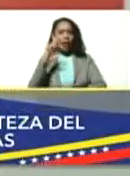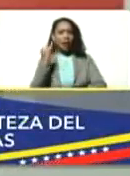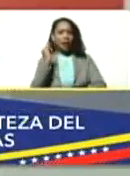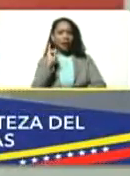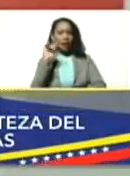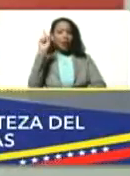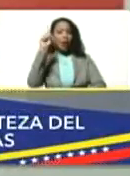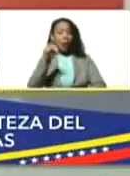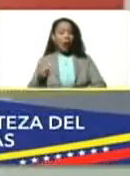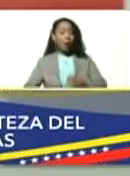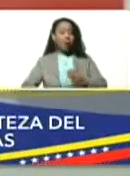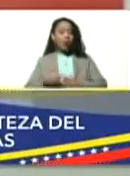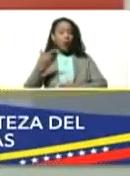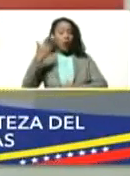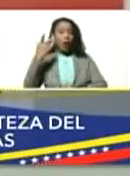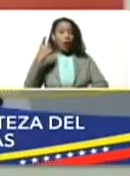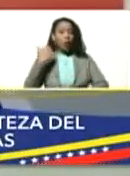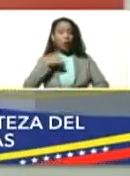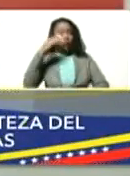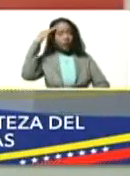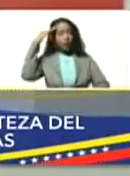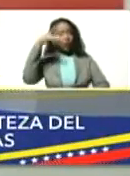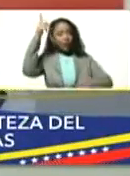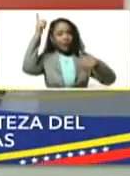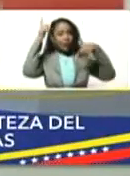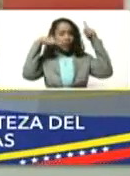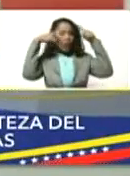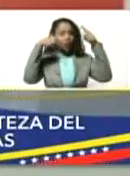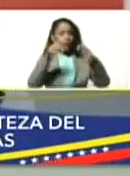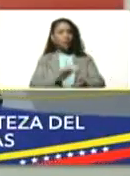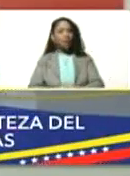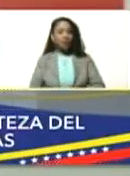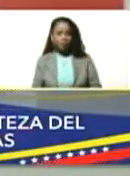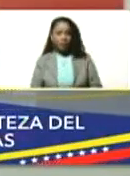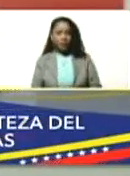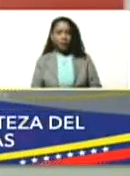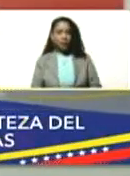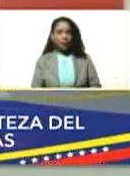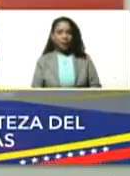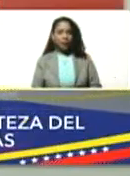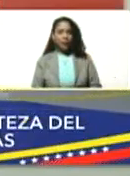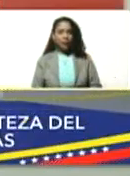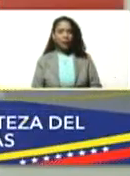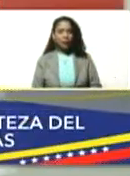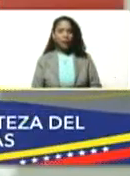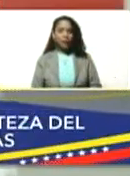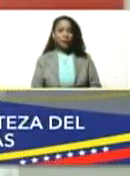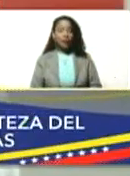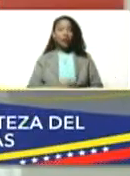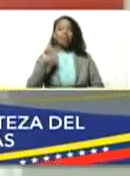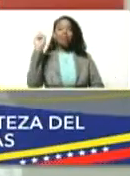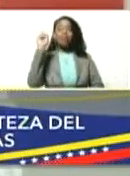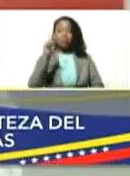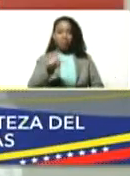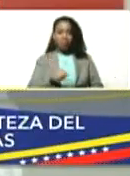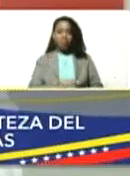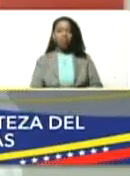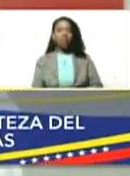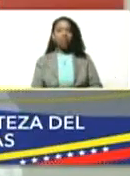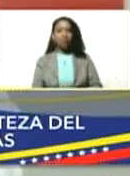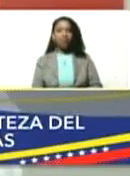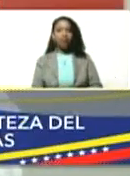también fundada por nuestro comandante Hugo Rafael Chávez Frías, también.